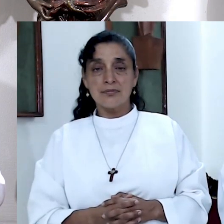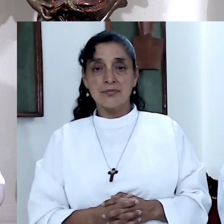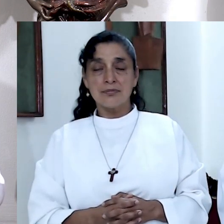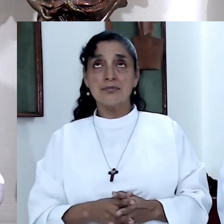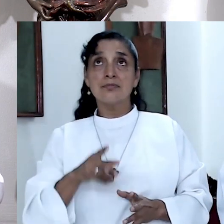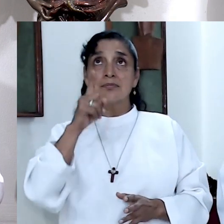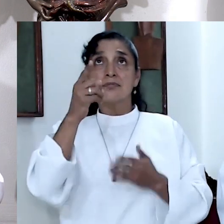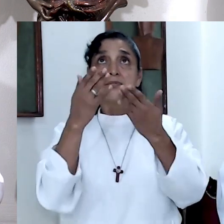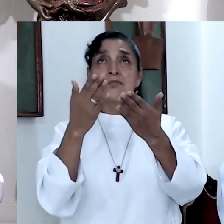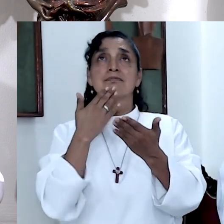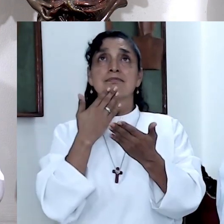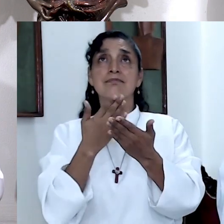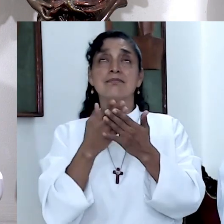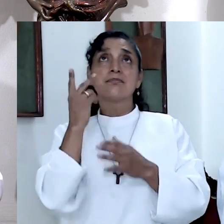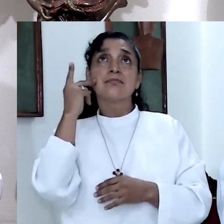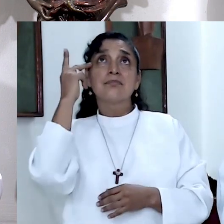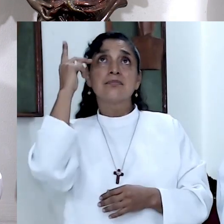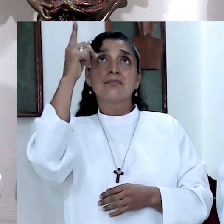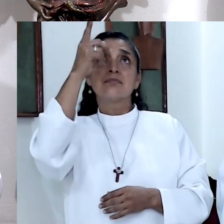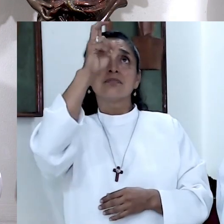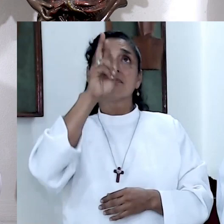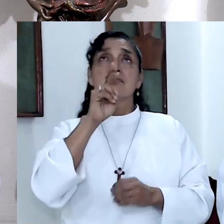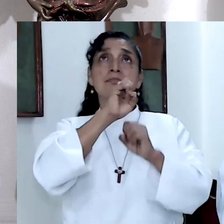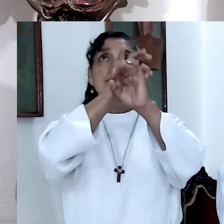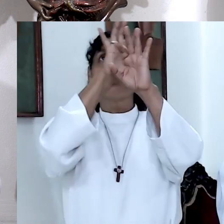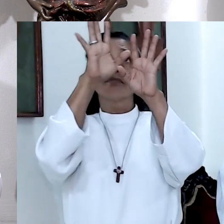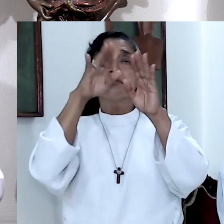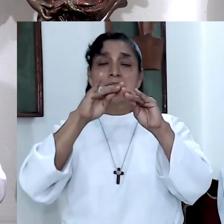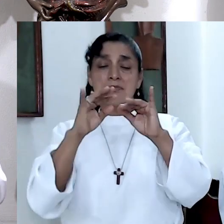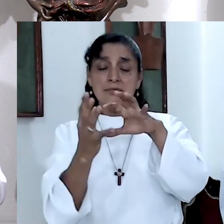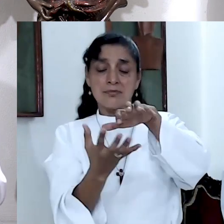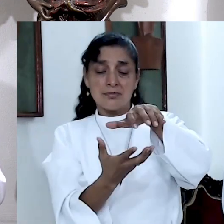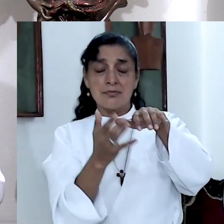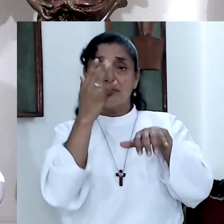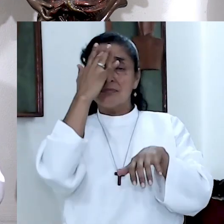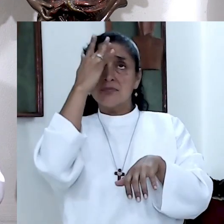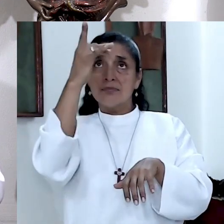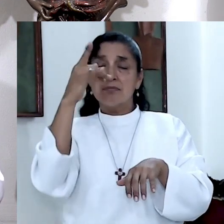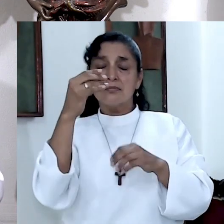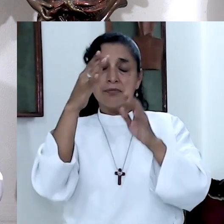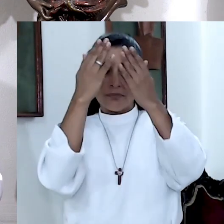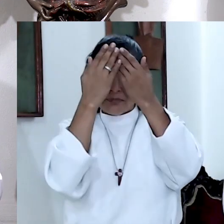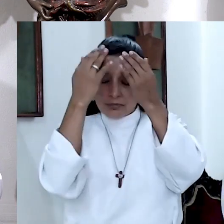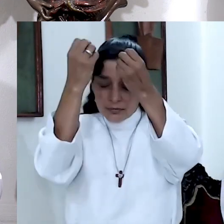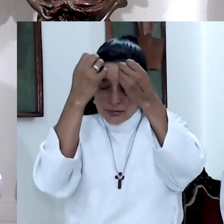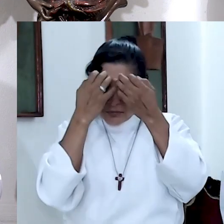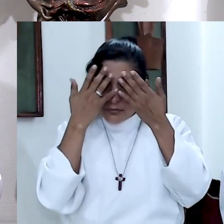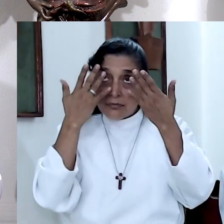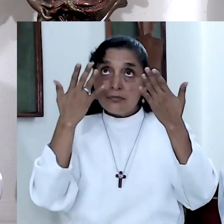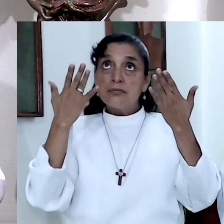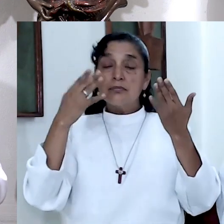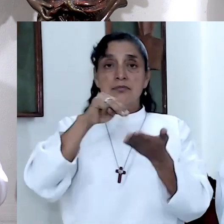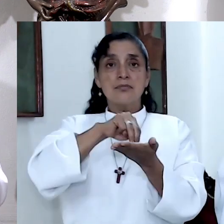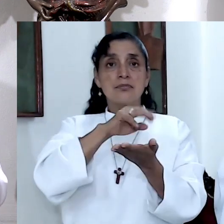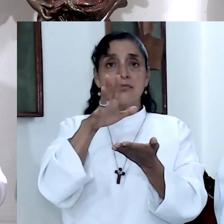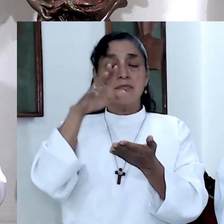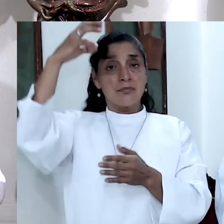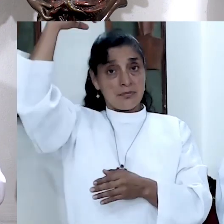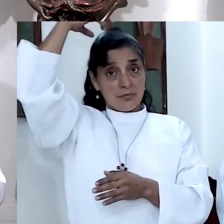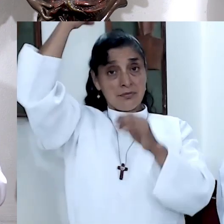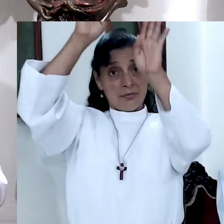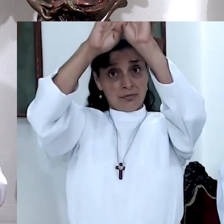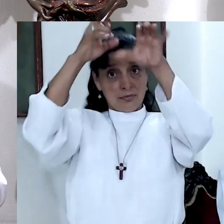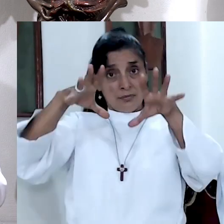Te doy gracias, Padre, Señor del cielo y de la tierra, porque has revelado los misterios del reino a la